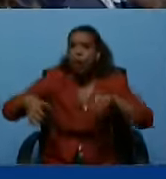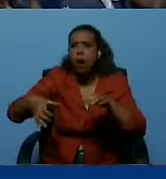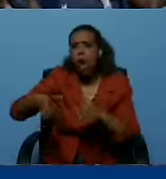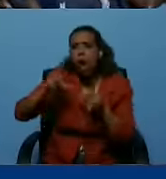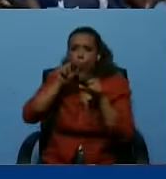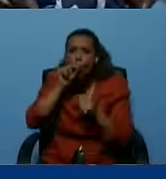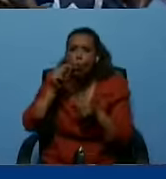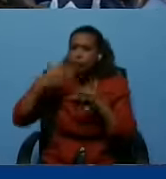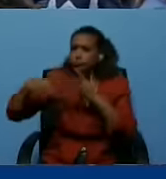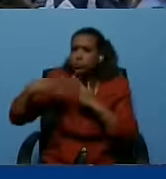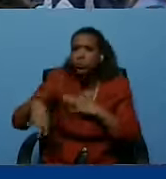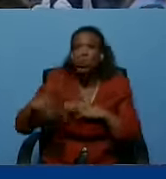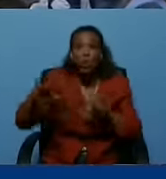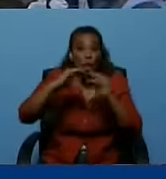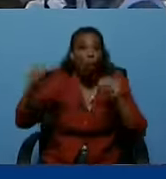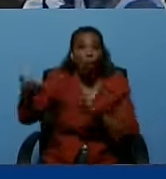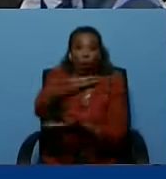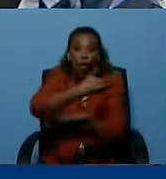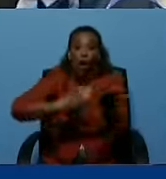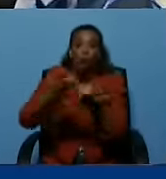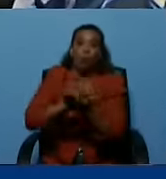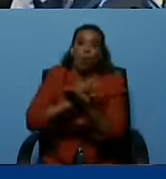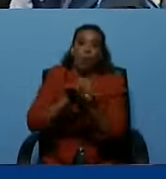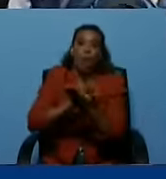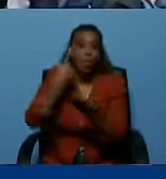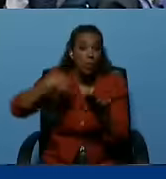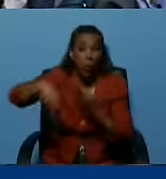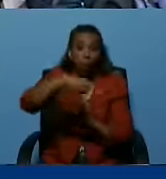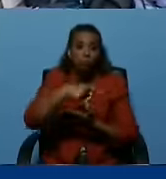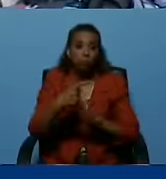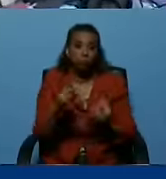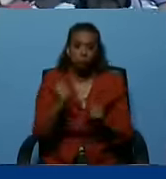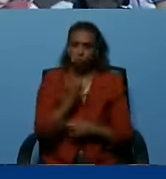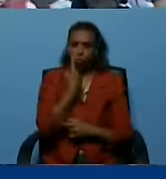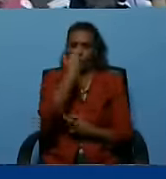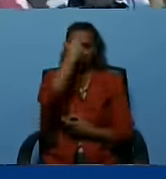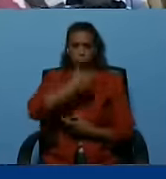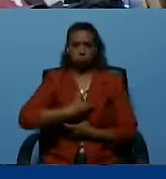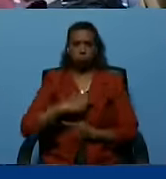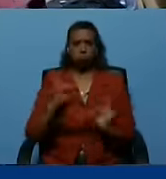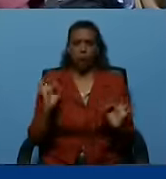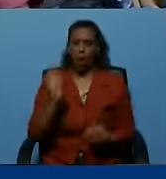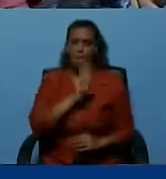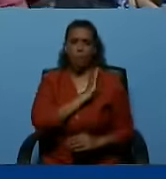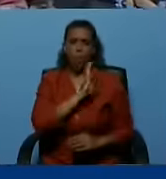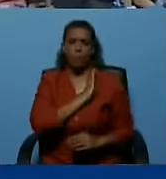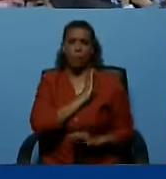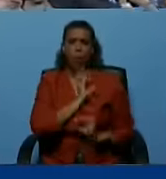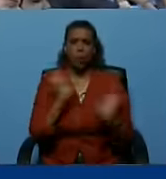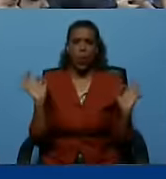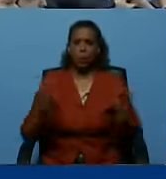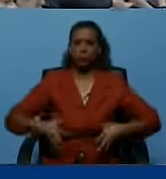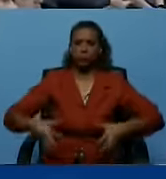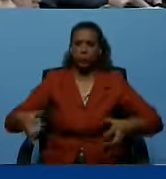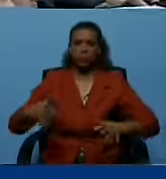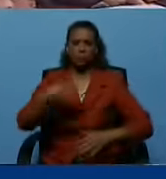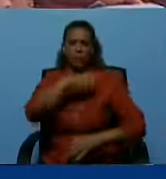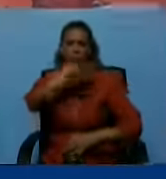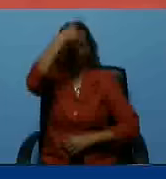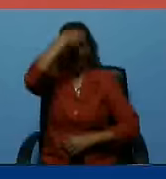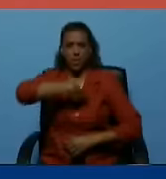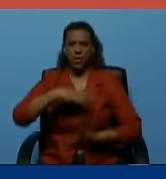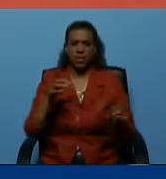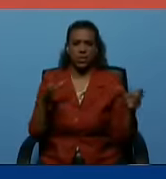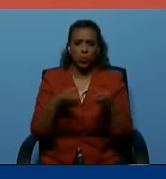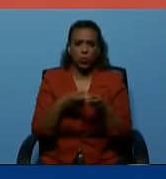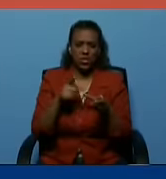La economía somos todos. ¿O es la economía, le pertenece la economía y la riqueza del país a un solo sector?